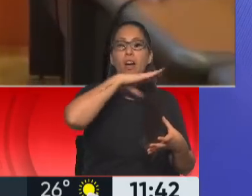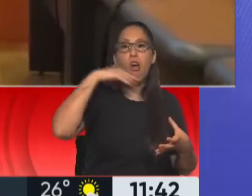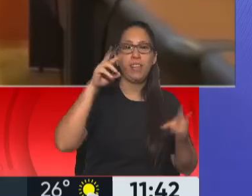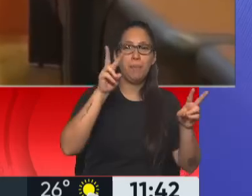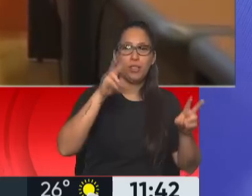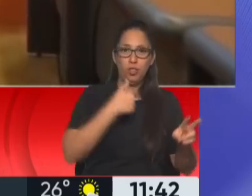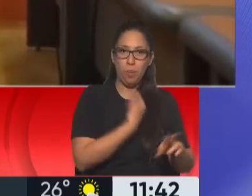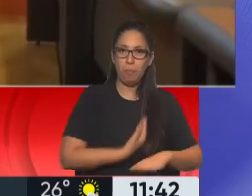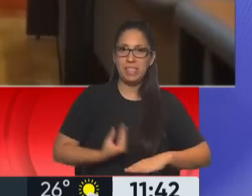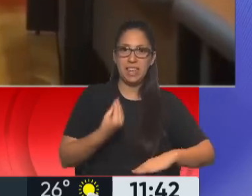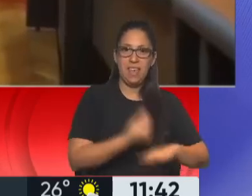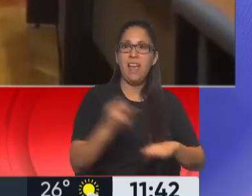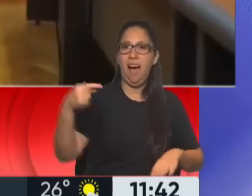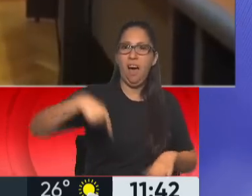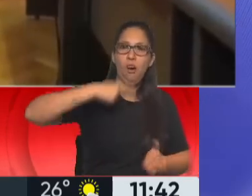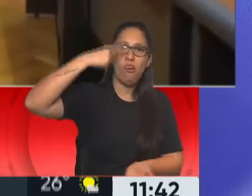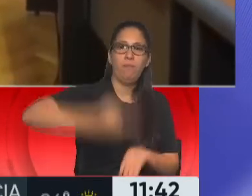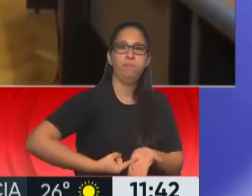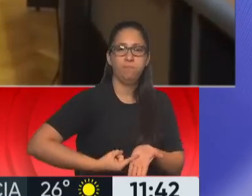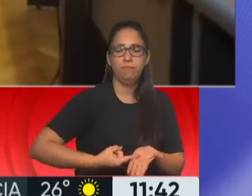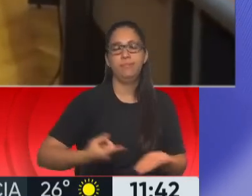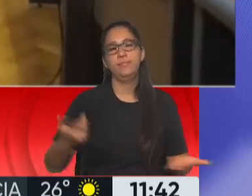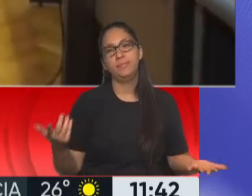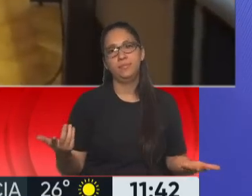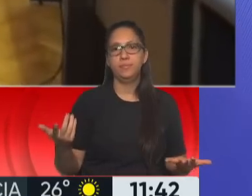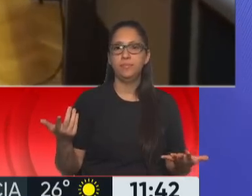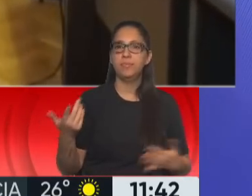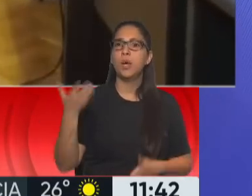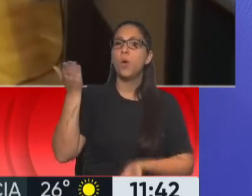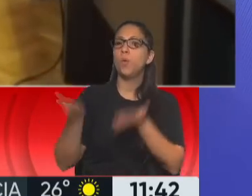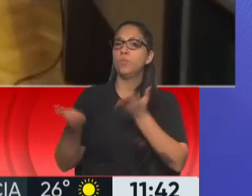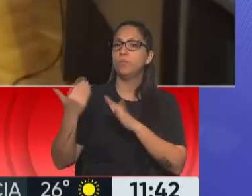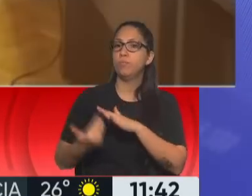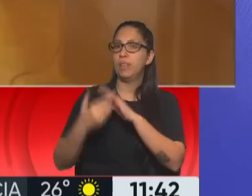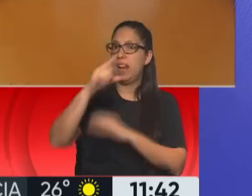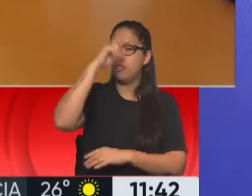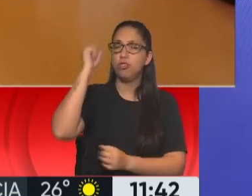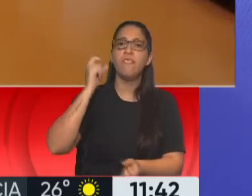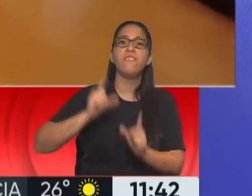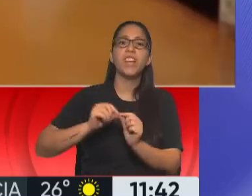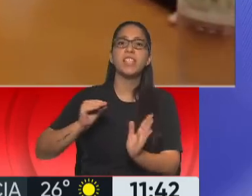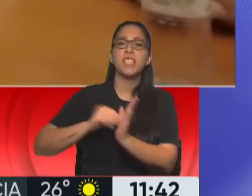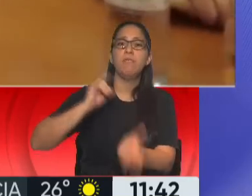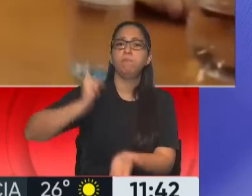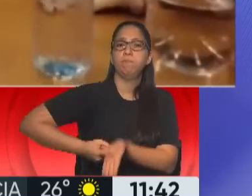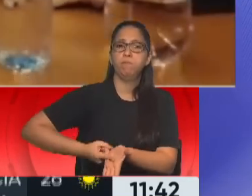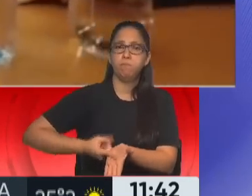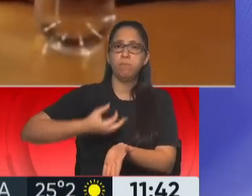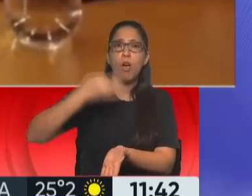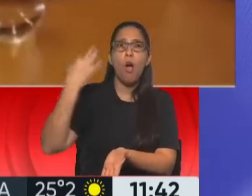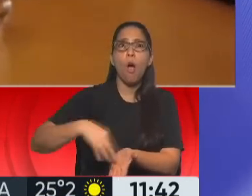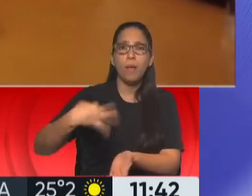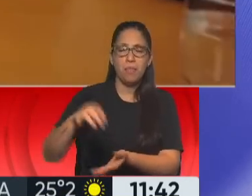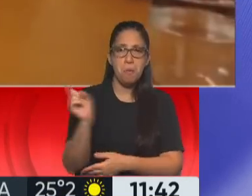entonces cómo se posiciona todo esto, porque la Corte Suprema de Justicia de la Nación no tiene fecha para expedir, claro. Se puede tardar lo que sea, de